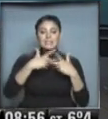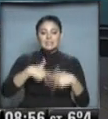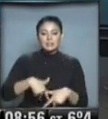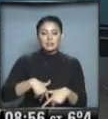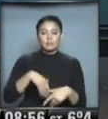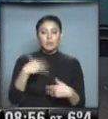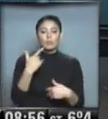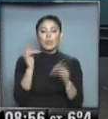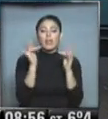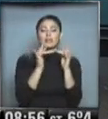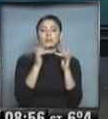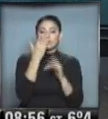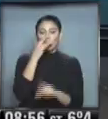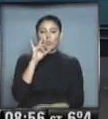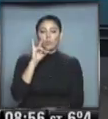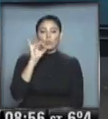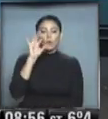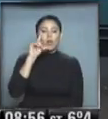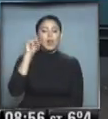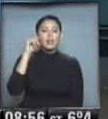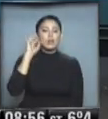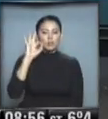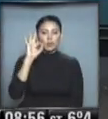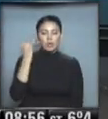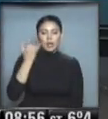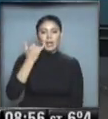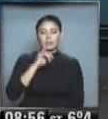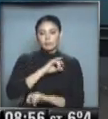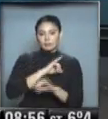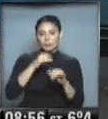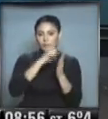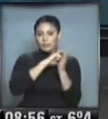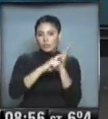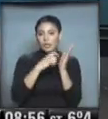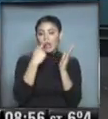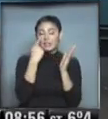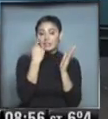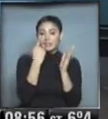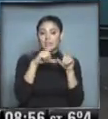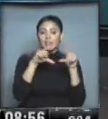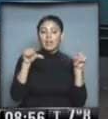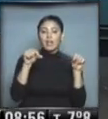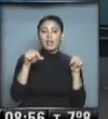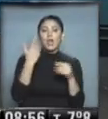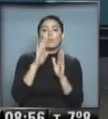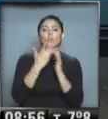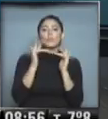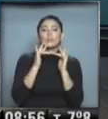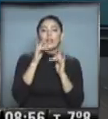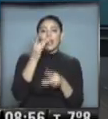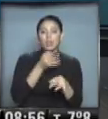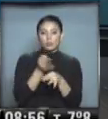link o voy a estar tuiteando bastante más información una nota muy interesante que sacó educ.ar el portal de